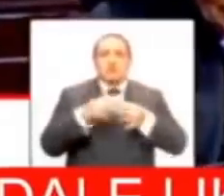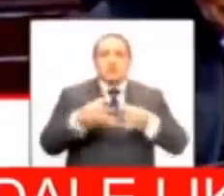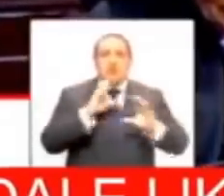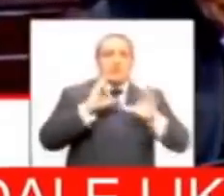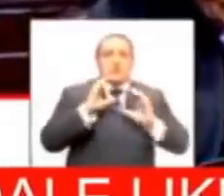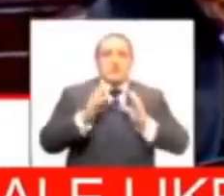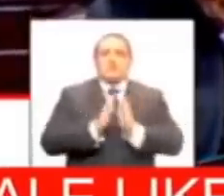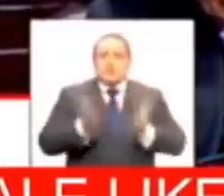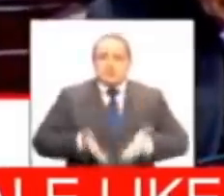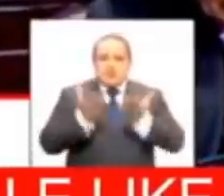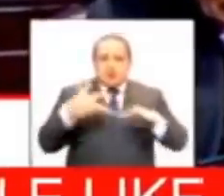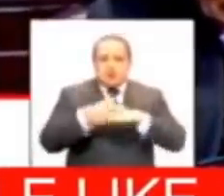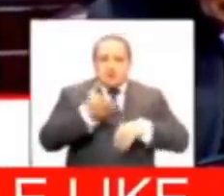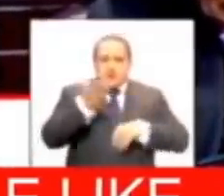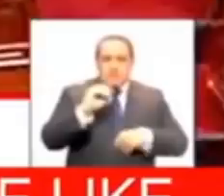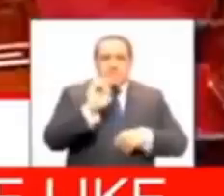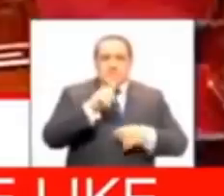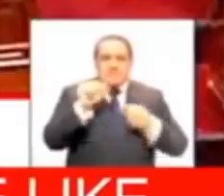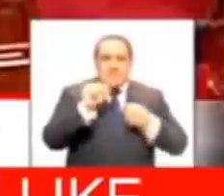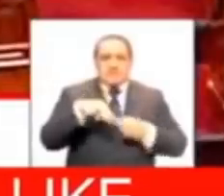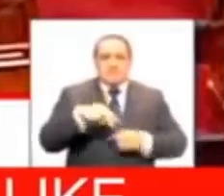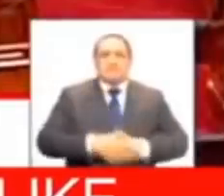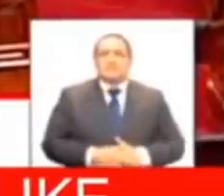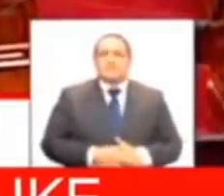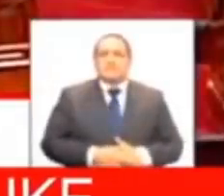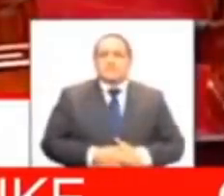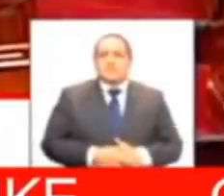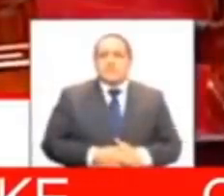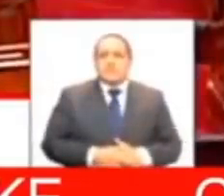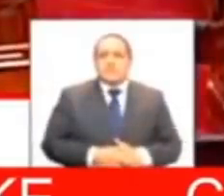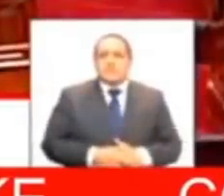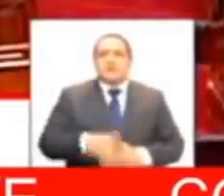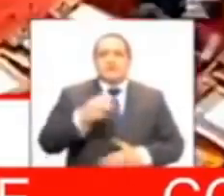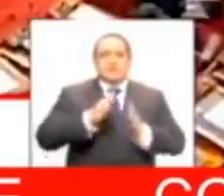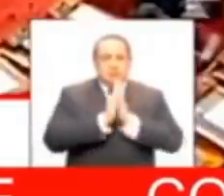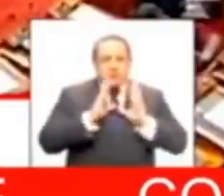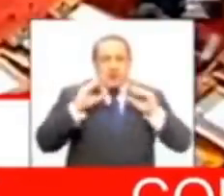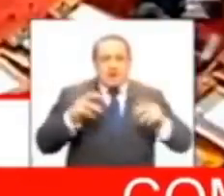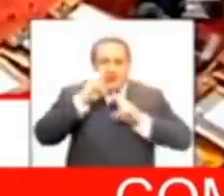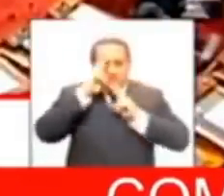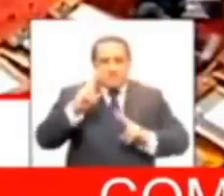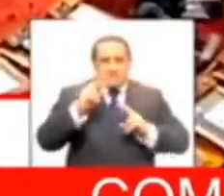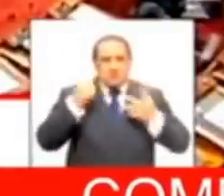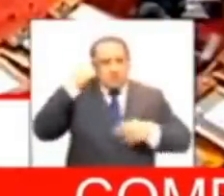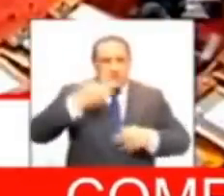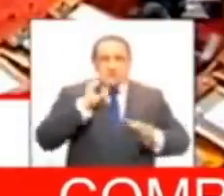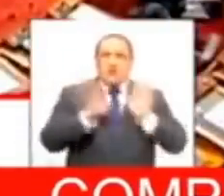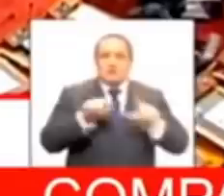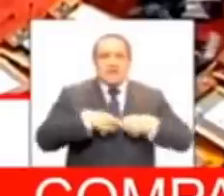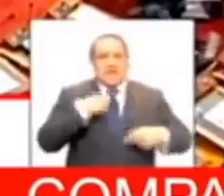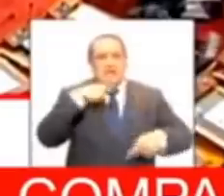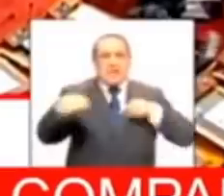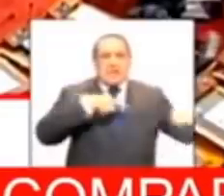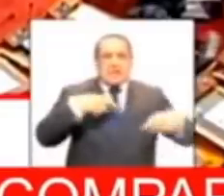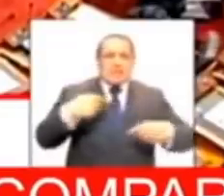Me gustaría otorgar la interrupción a mi colega César González. Colegas, siempre hay que tratarnos con respeto, por favor. Creo que aquí no estamos para